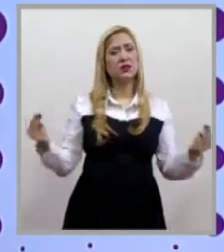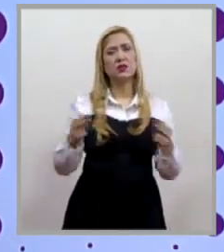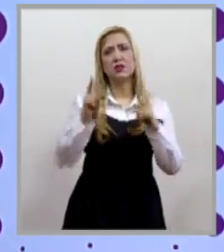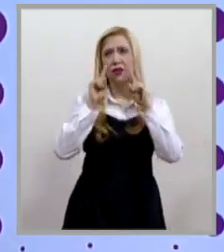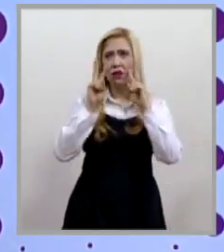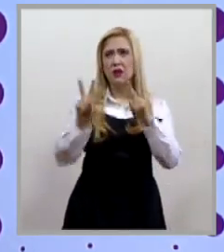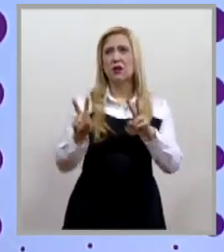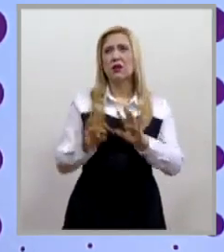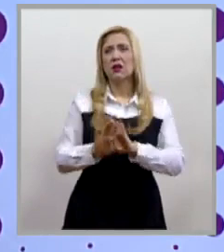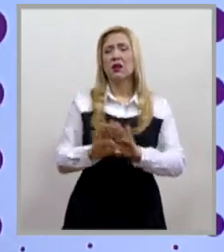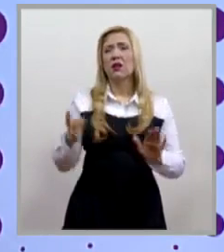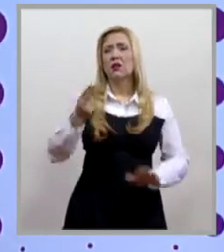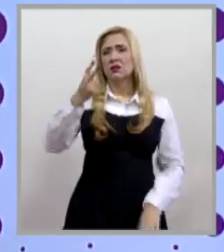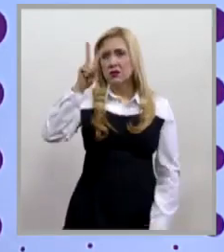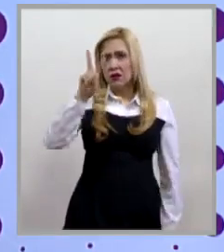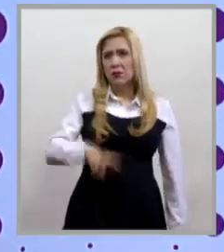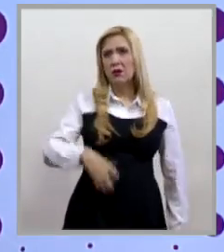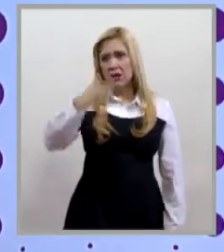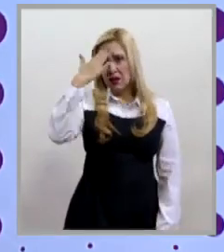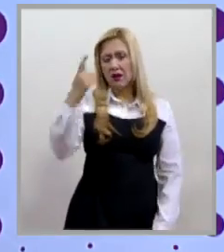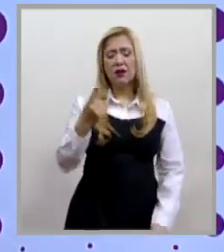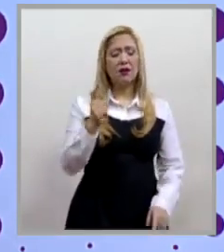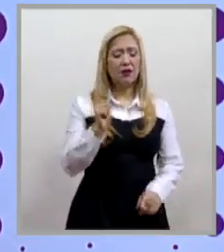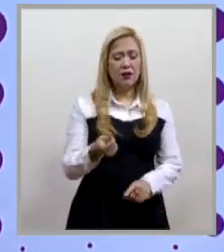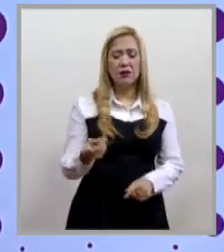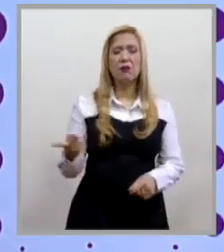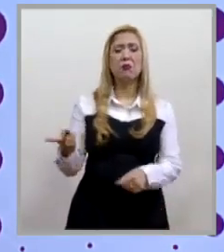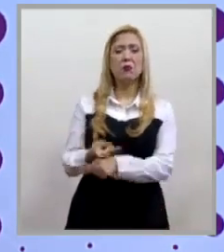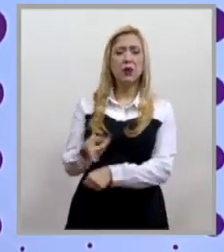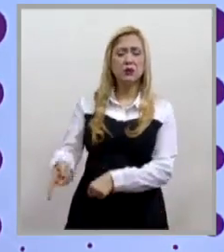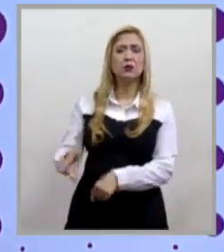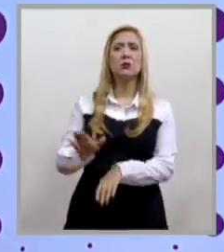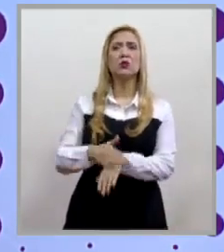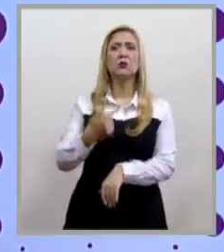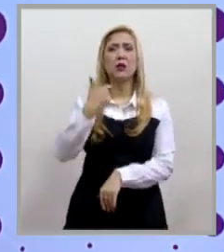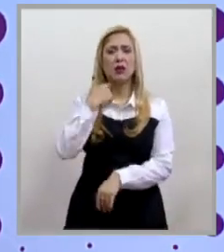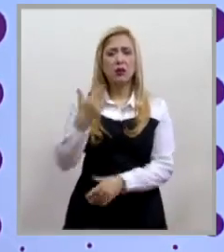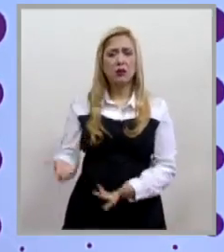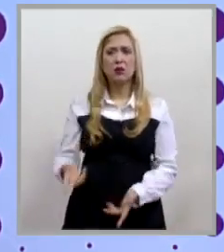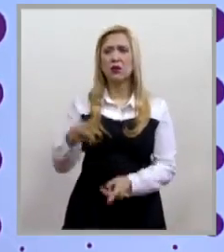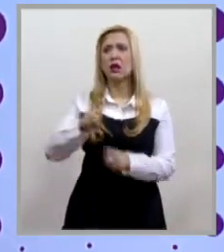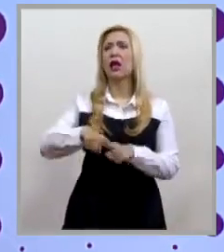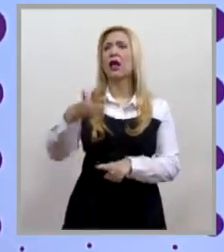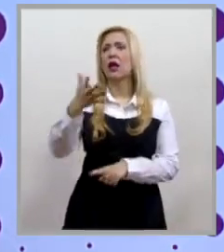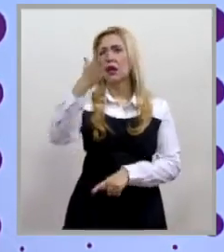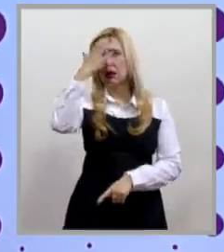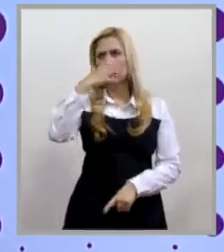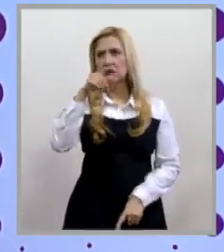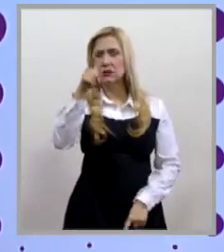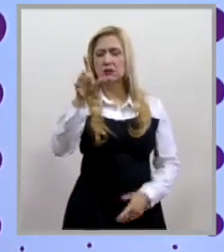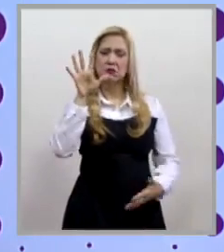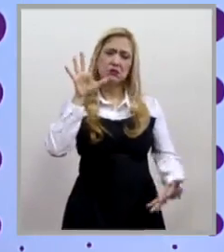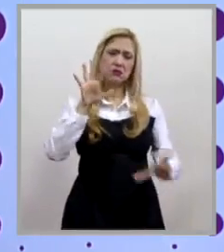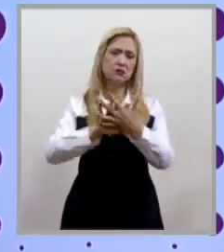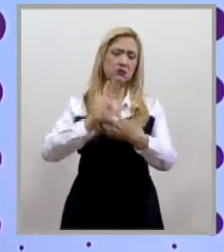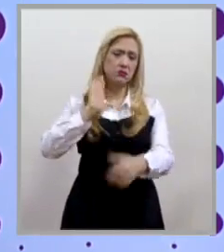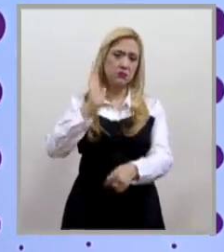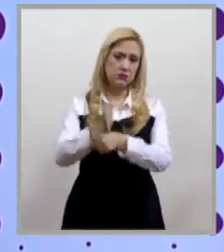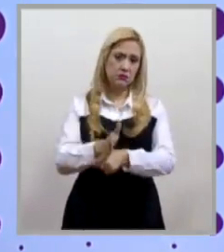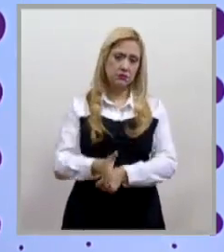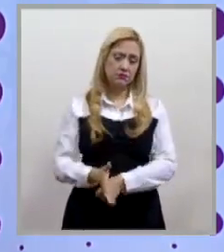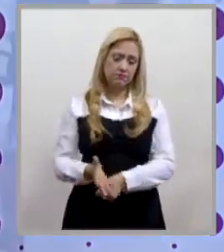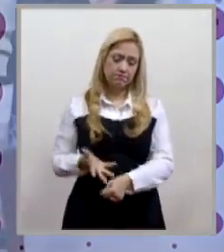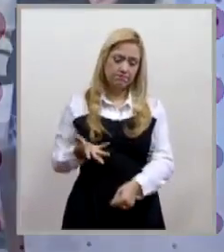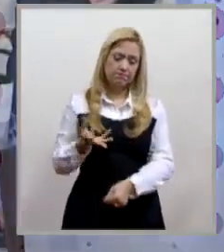su derecho a la verdad, a la justicia y a una reparación integral. Ahora, creo que hay una discusión en cuanto